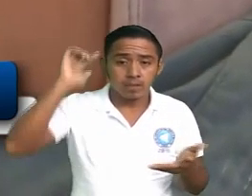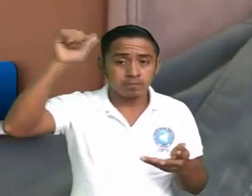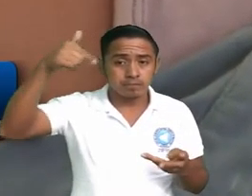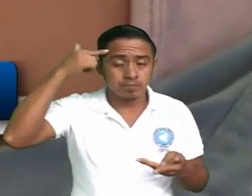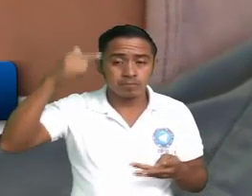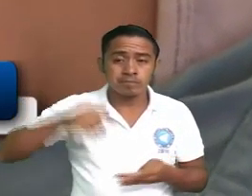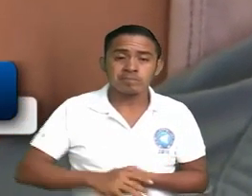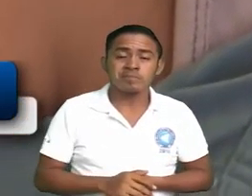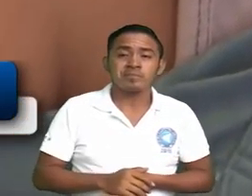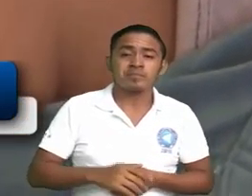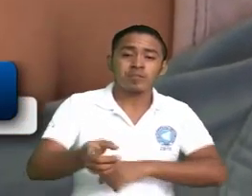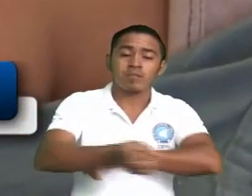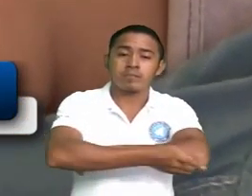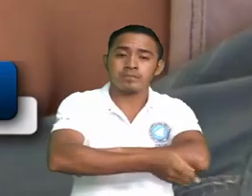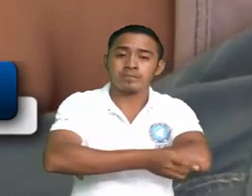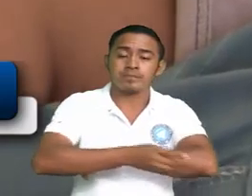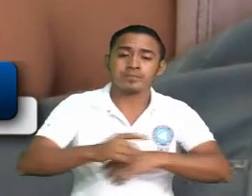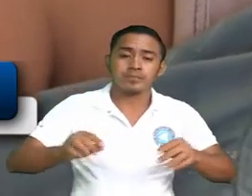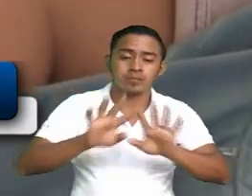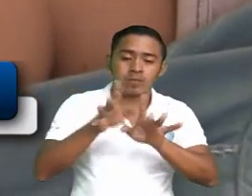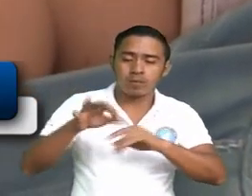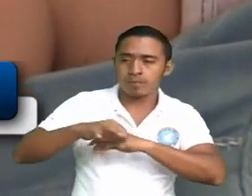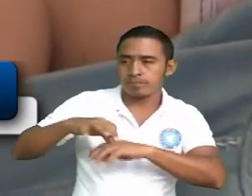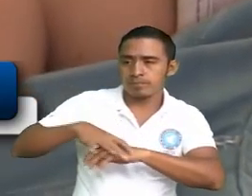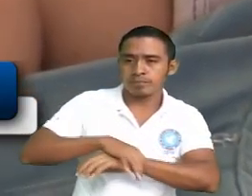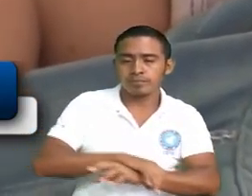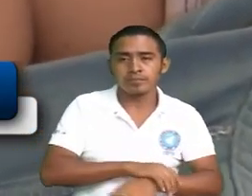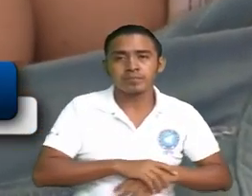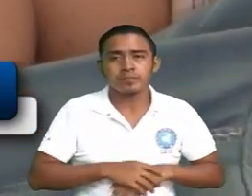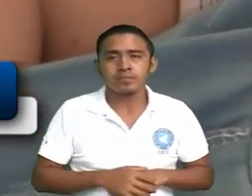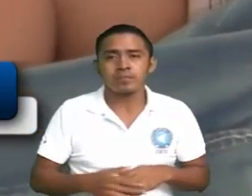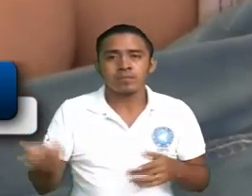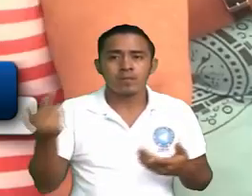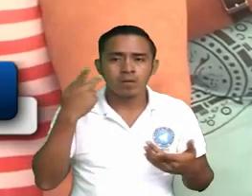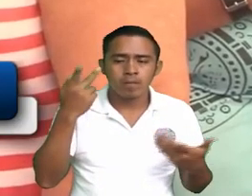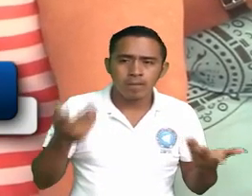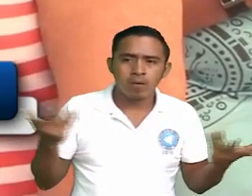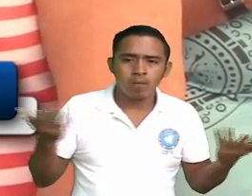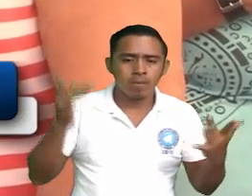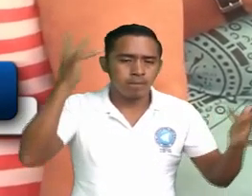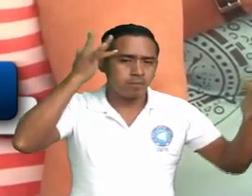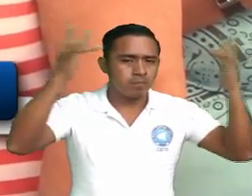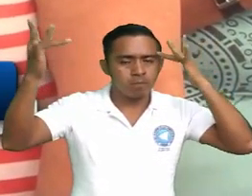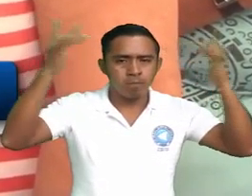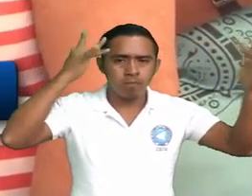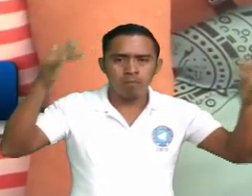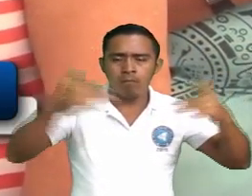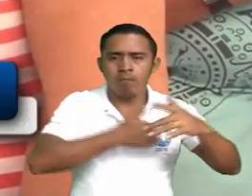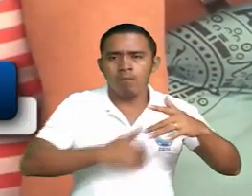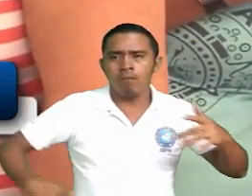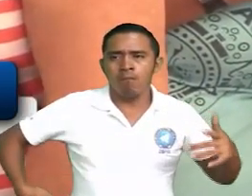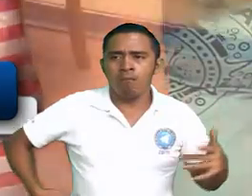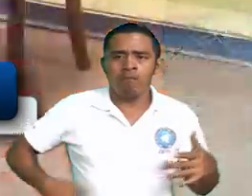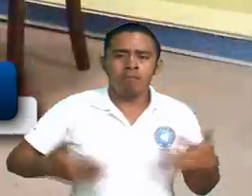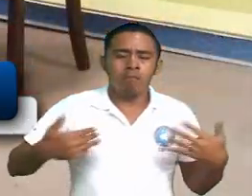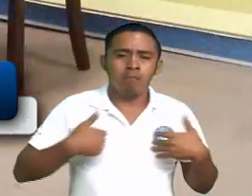compañero Daniel y la compañera Rosario Murillo, en vista de la preocupación, igual como el Ministerio de Salud,